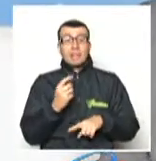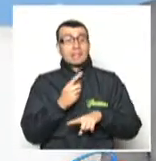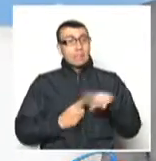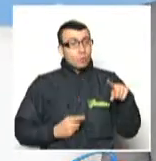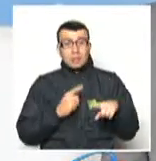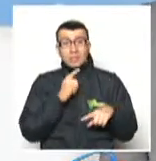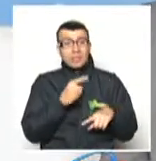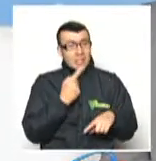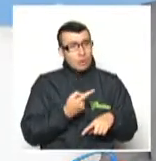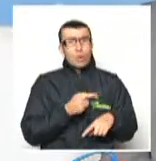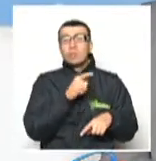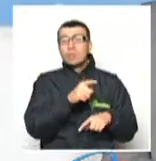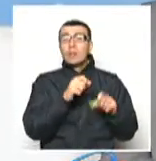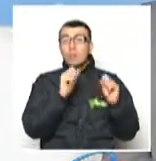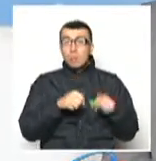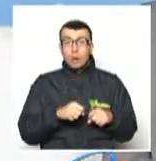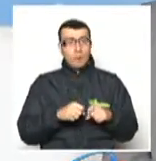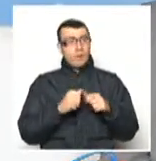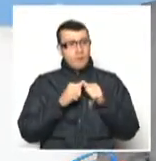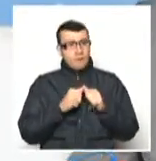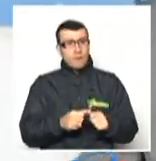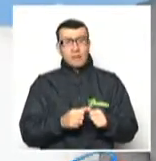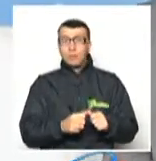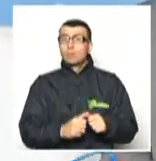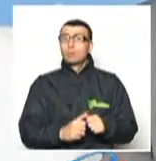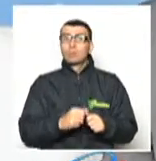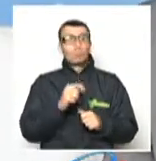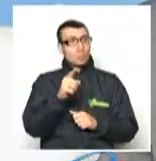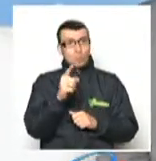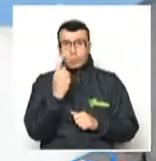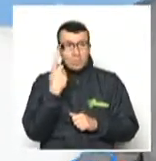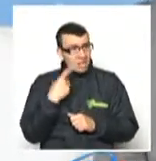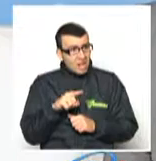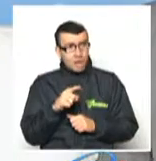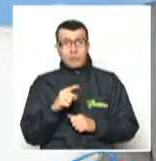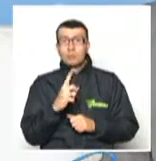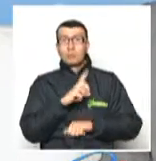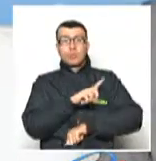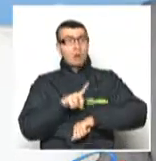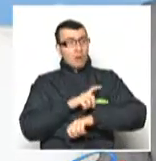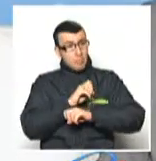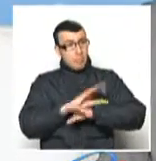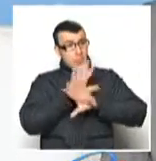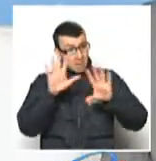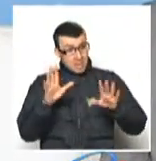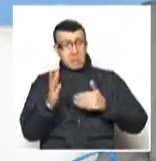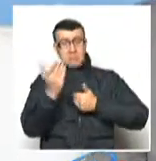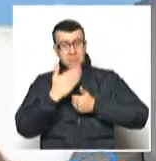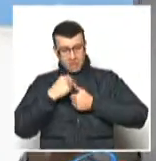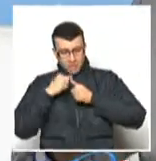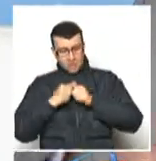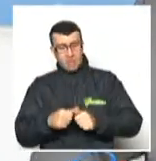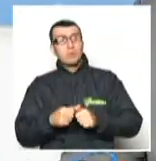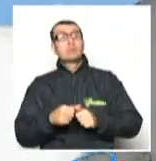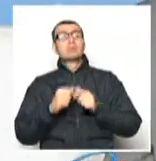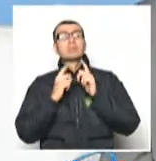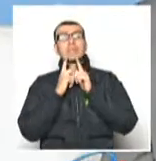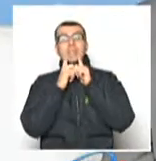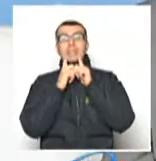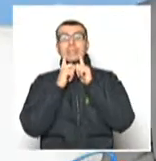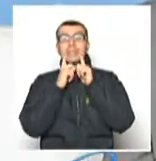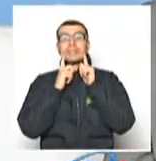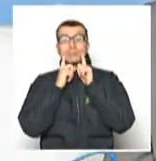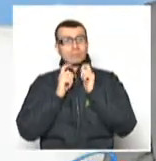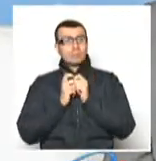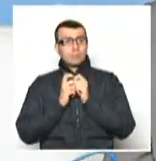señor, usted puede tener dientes fijos en una sola hora o en una mañana. Pero entonces, detrás de esta publicidad, porque es que lo